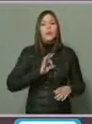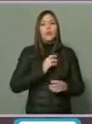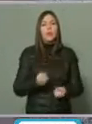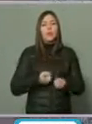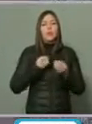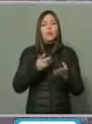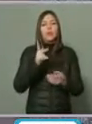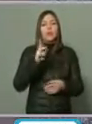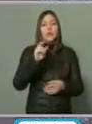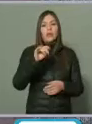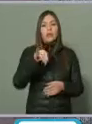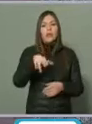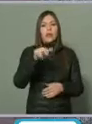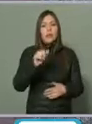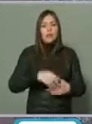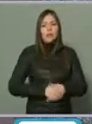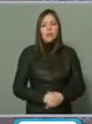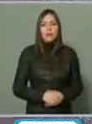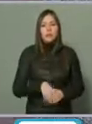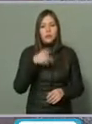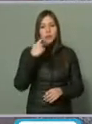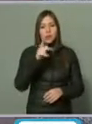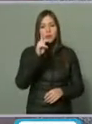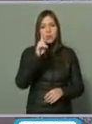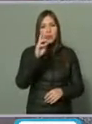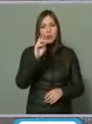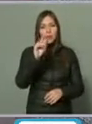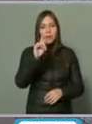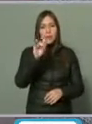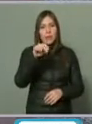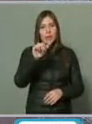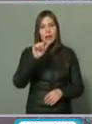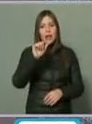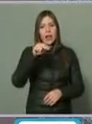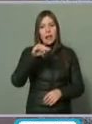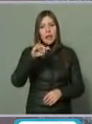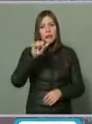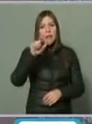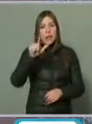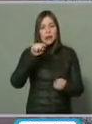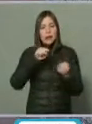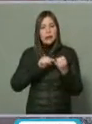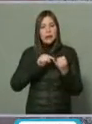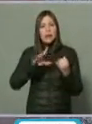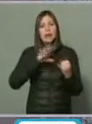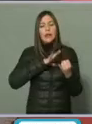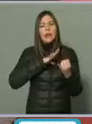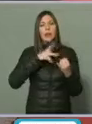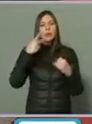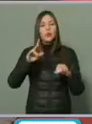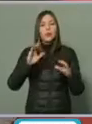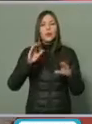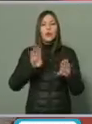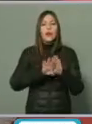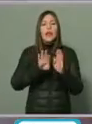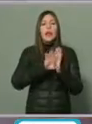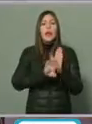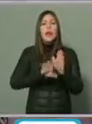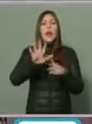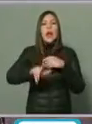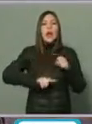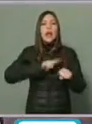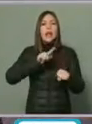proteínas. Claro que sí. Las proteínas animales, como su nombre lo dice, provienen de tejidos o de masa muscular, ¿ok? De los